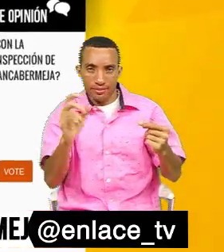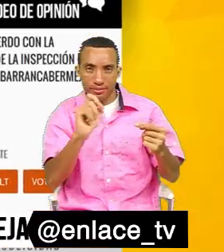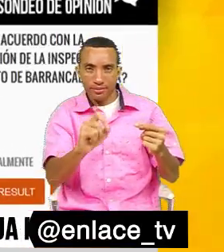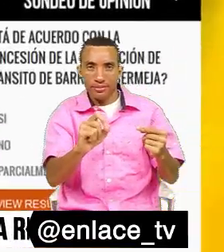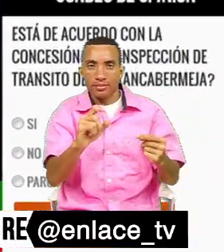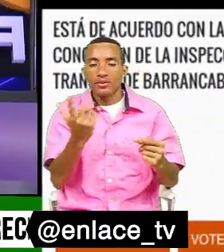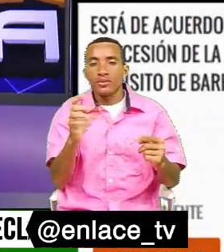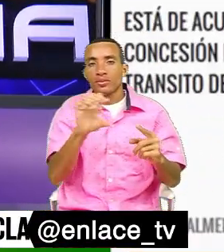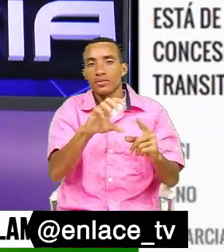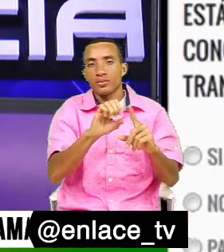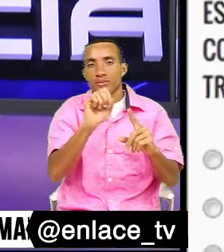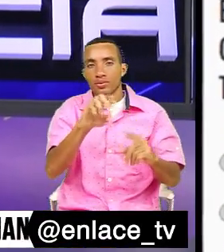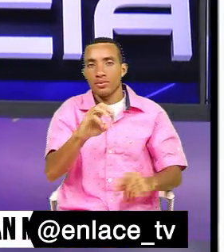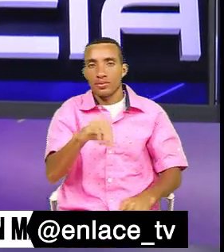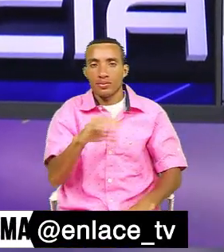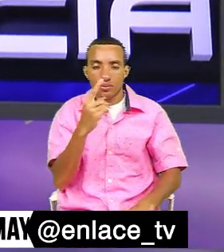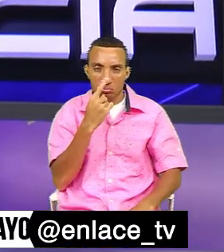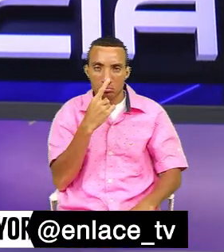www.enlacetelevisión.com. Visítenos.